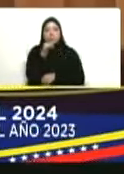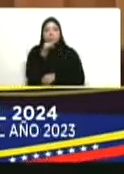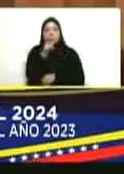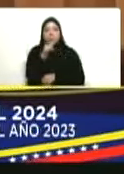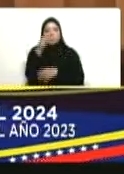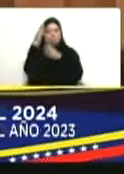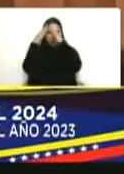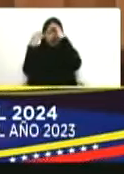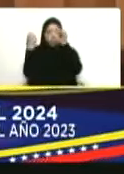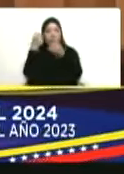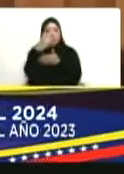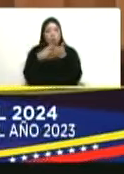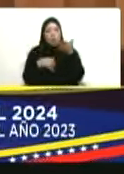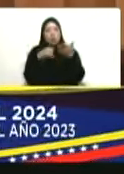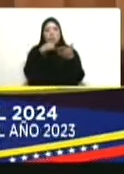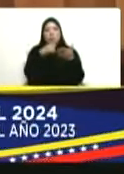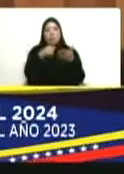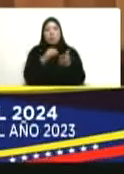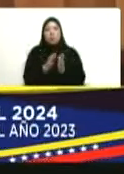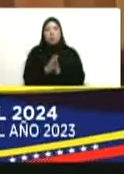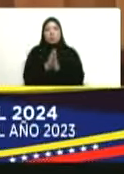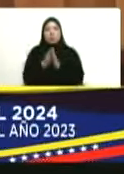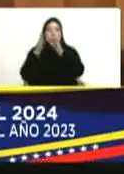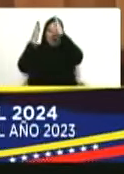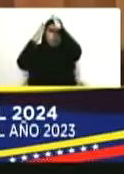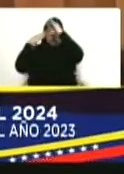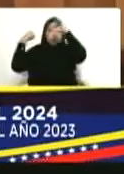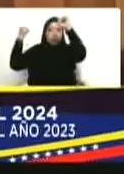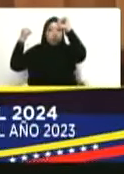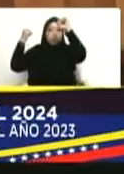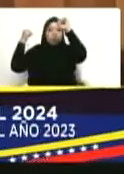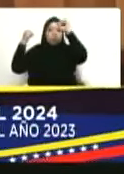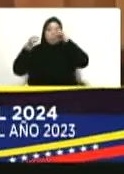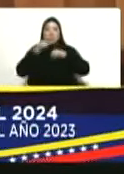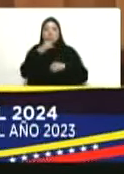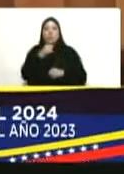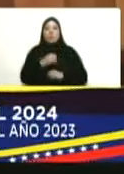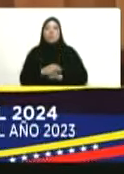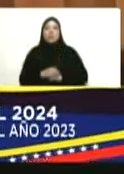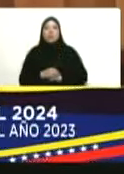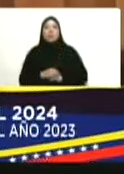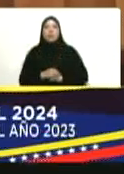Embajadores, tomen nota para el informe. Embajadora de Filipinas, tomen nota para el informe.